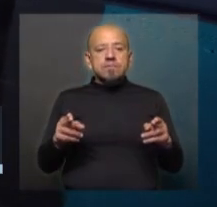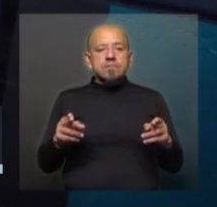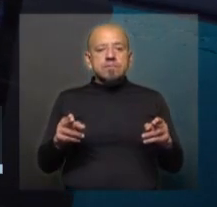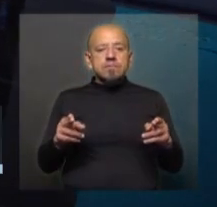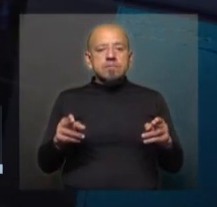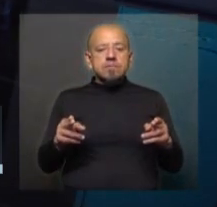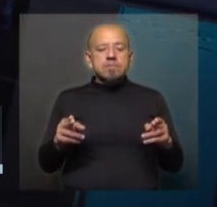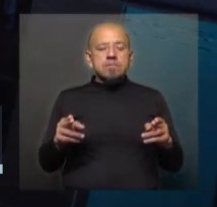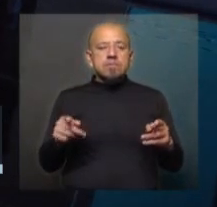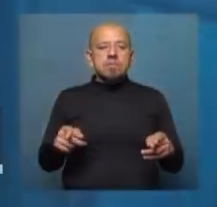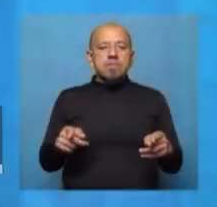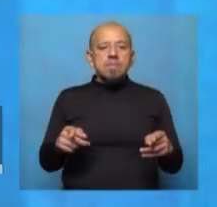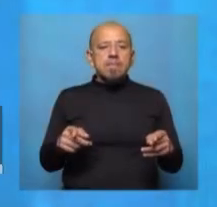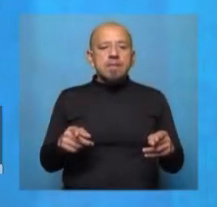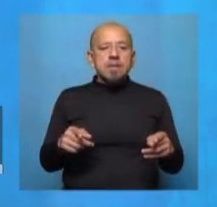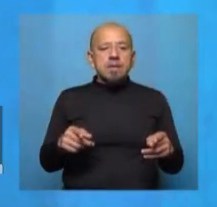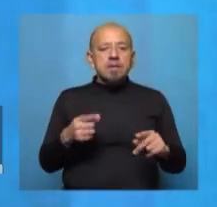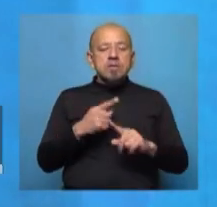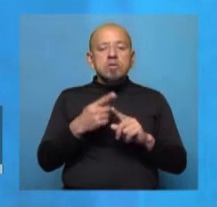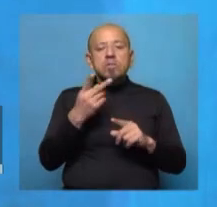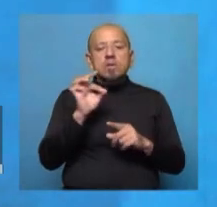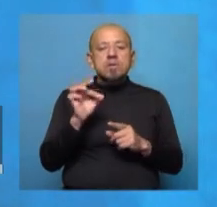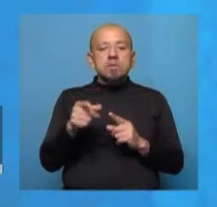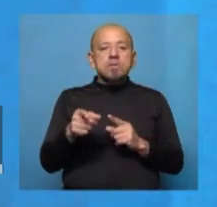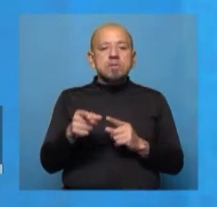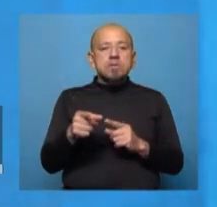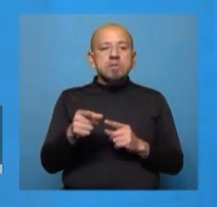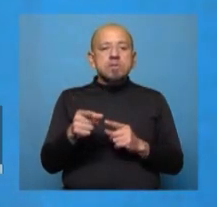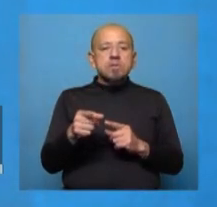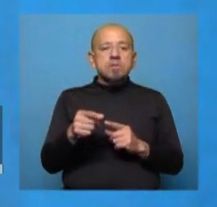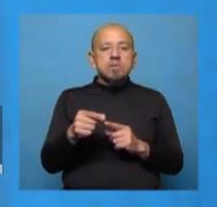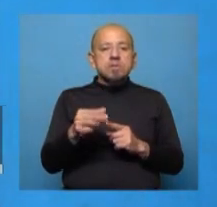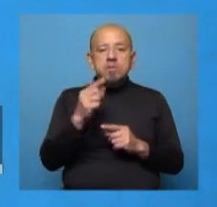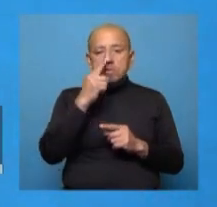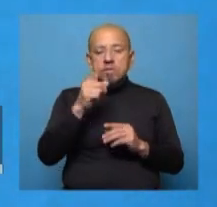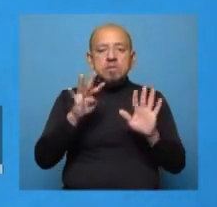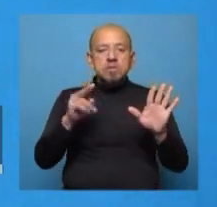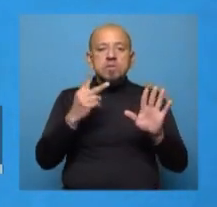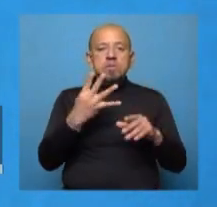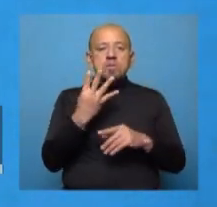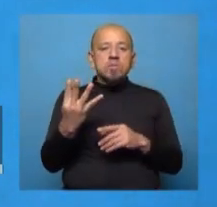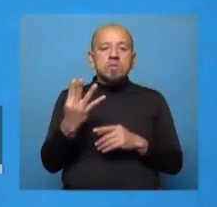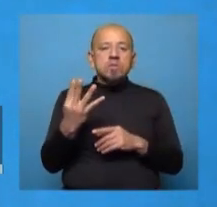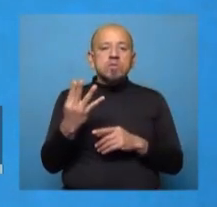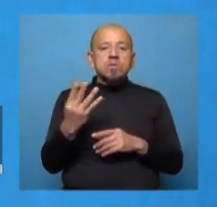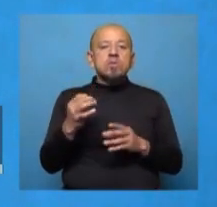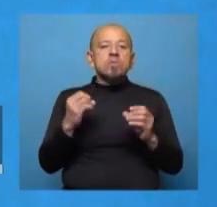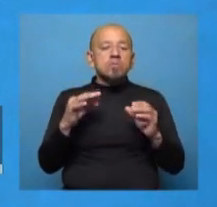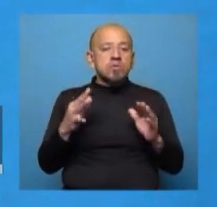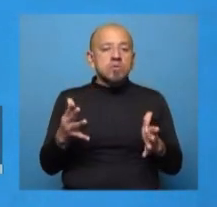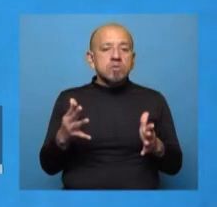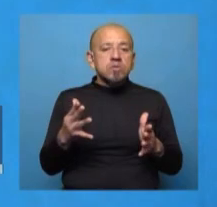siglo pasado el 24 es el año que viene increíblemente por esas